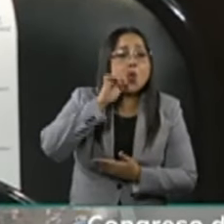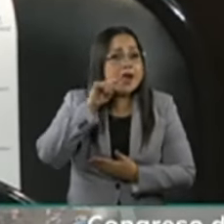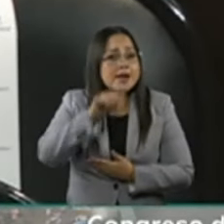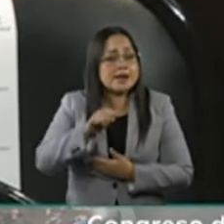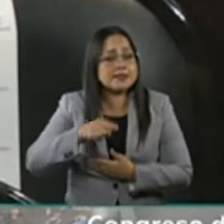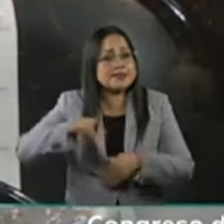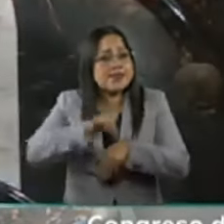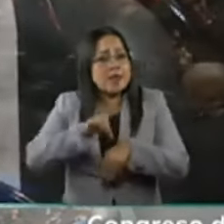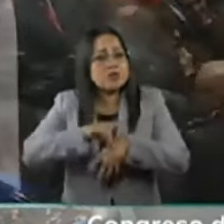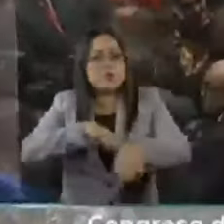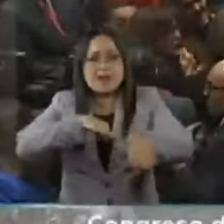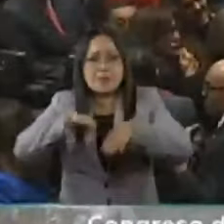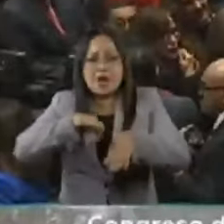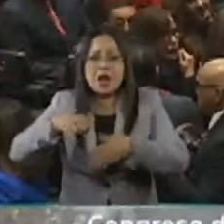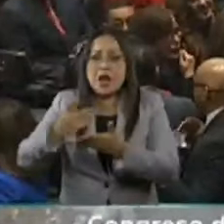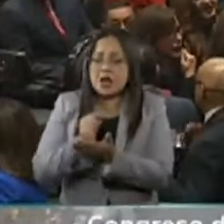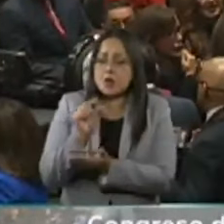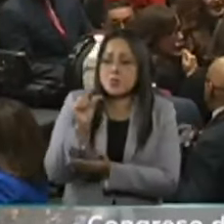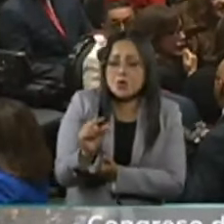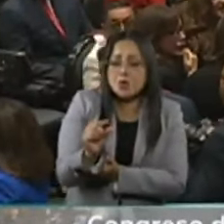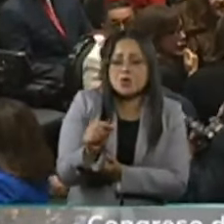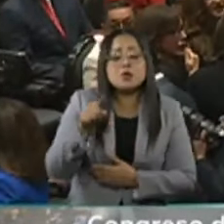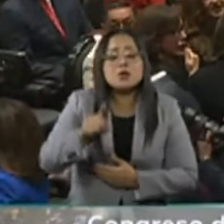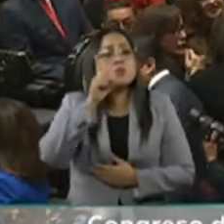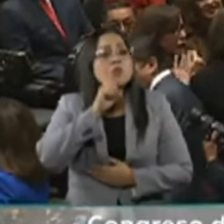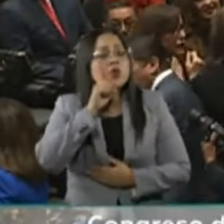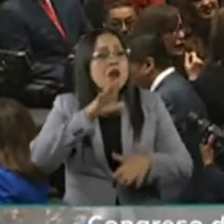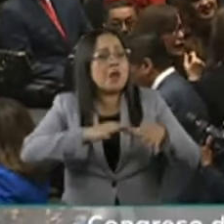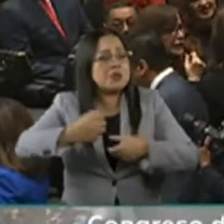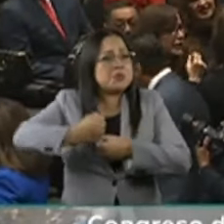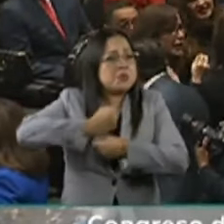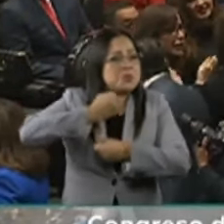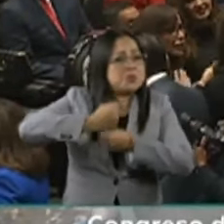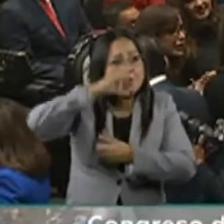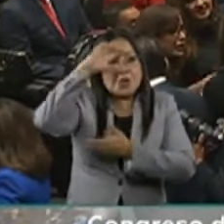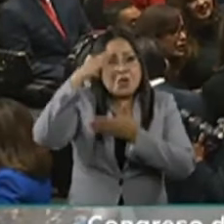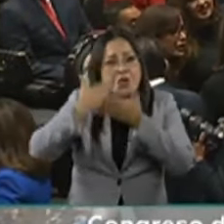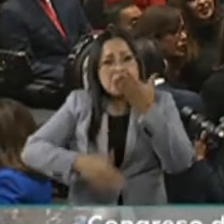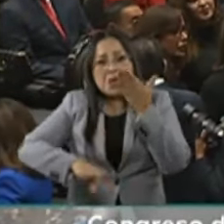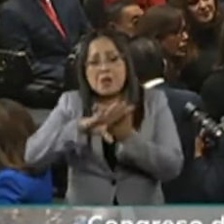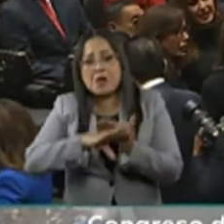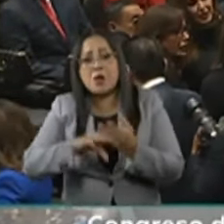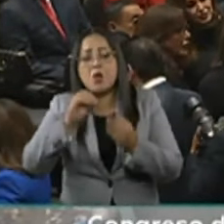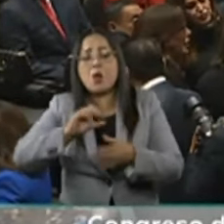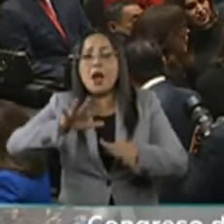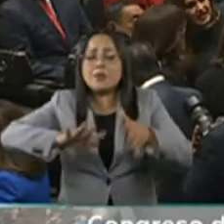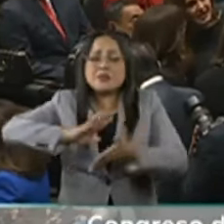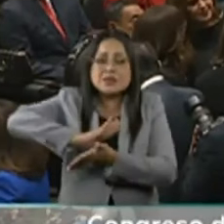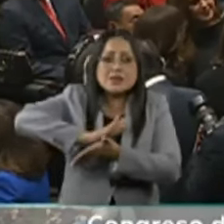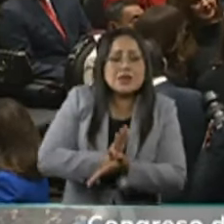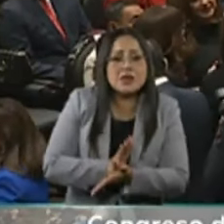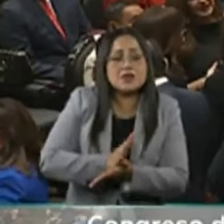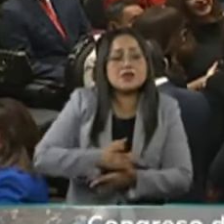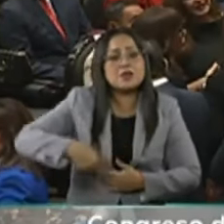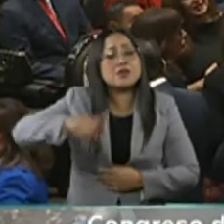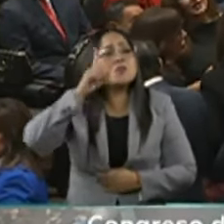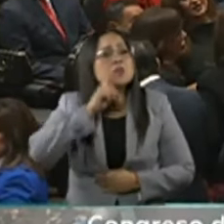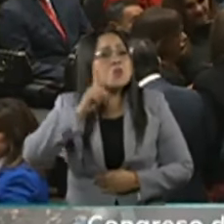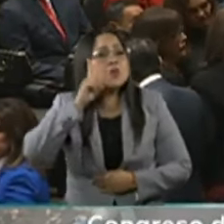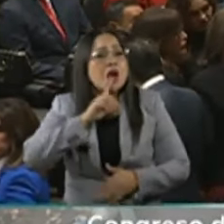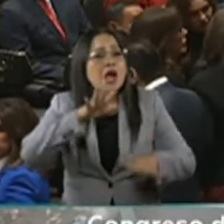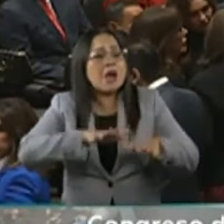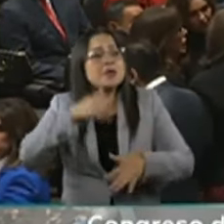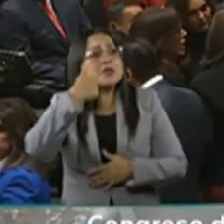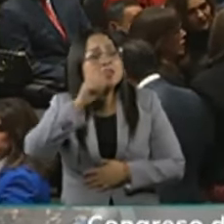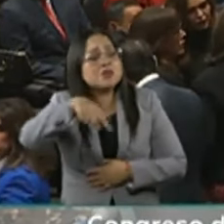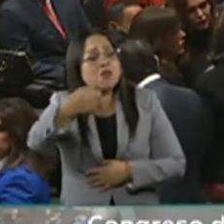trabajan poco y ganan poco, mujeres que sufren violencia, mujeres que sufren discriminación, mujeres que buscan a